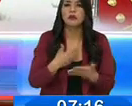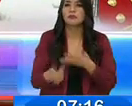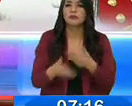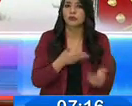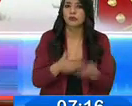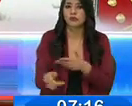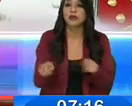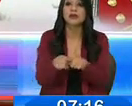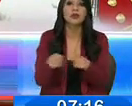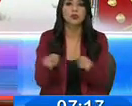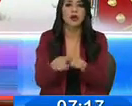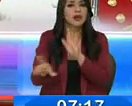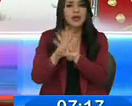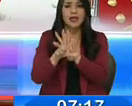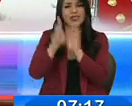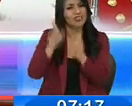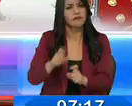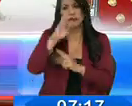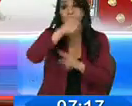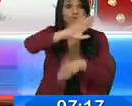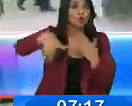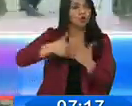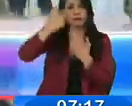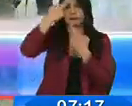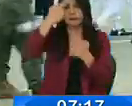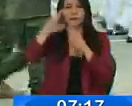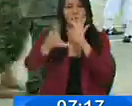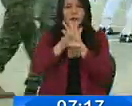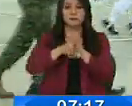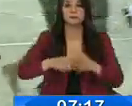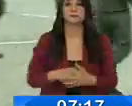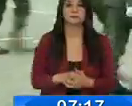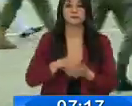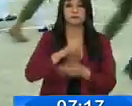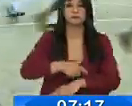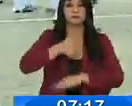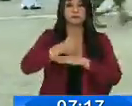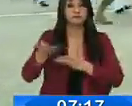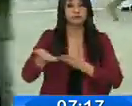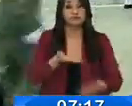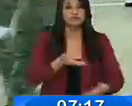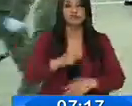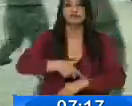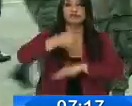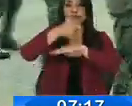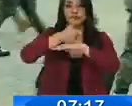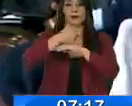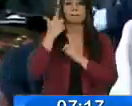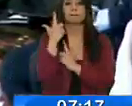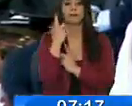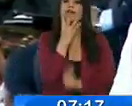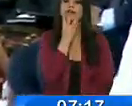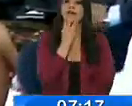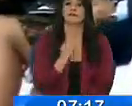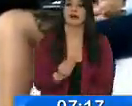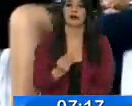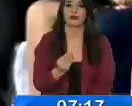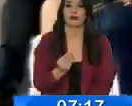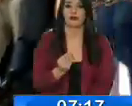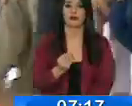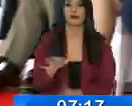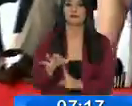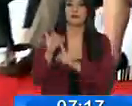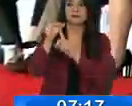distingue a nadie. También la ley es para todos. Ceremonia castrense que se cumplió en la Escuela Militar Eloy Alfaro, a donde asistieron las